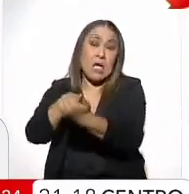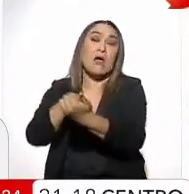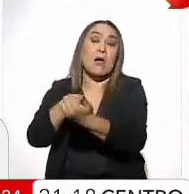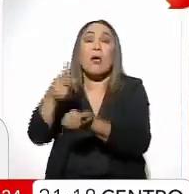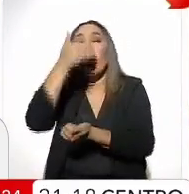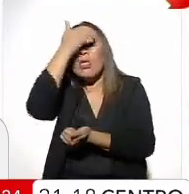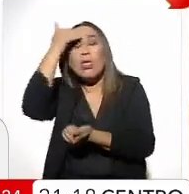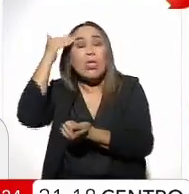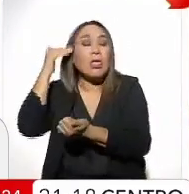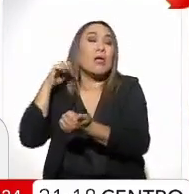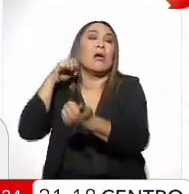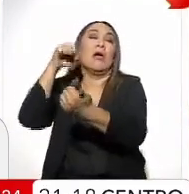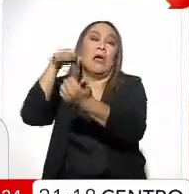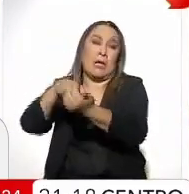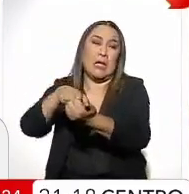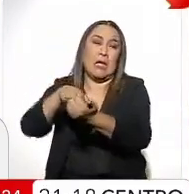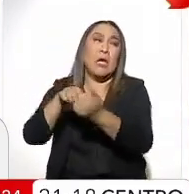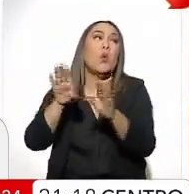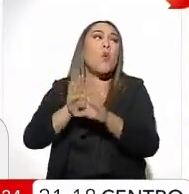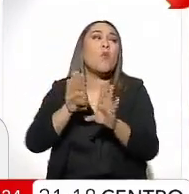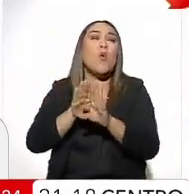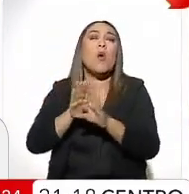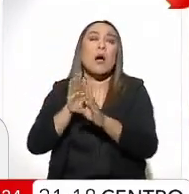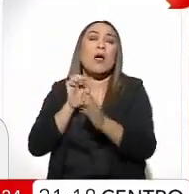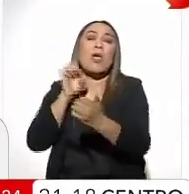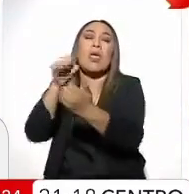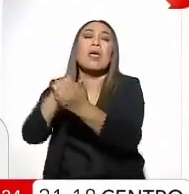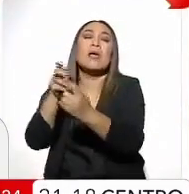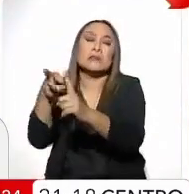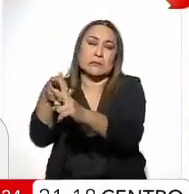considerar como un secuestro.